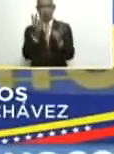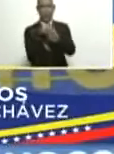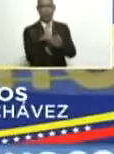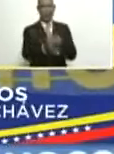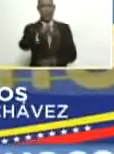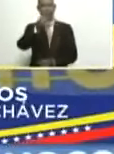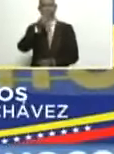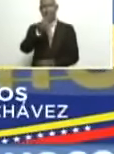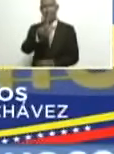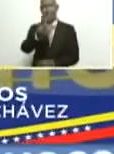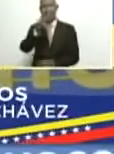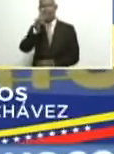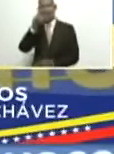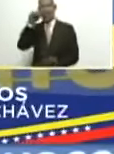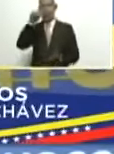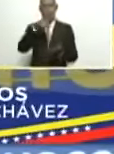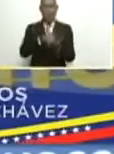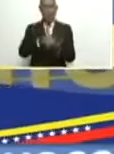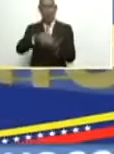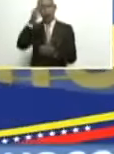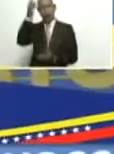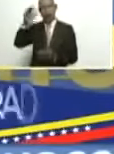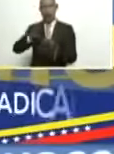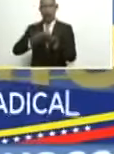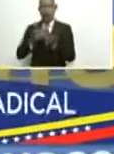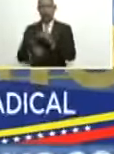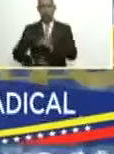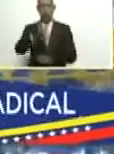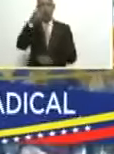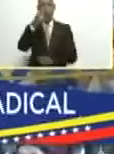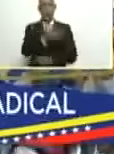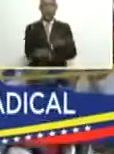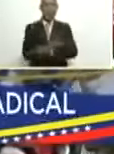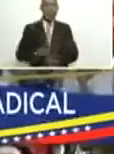mil consejos comunales y más de 1.300.000